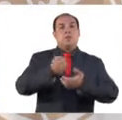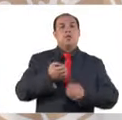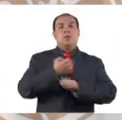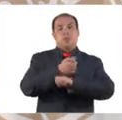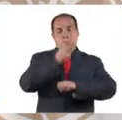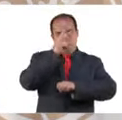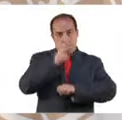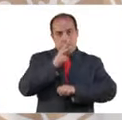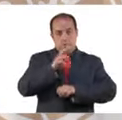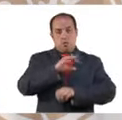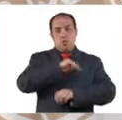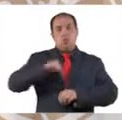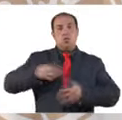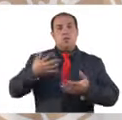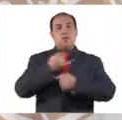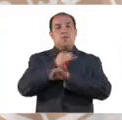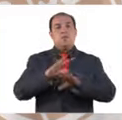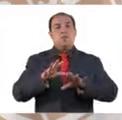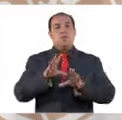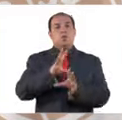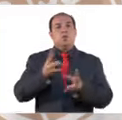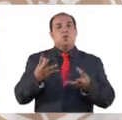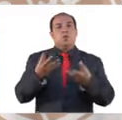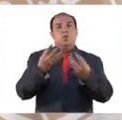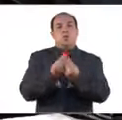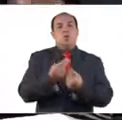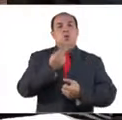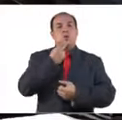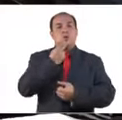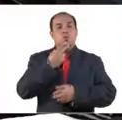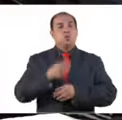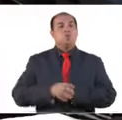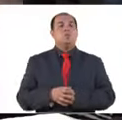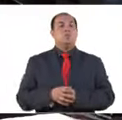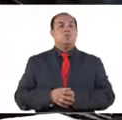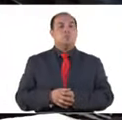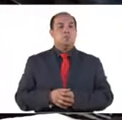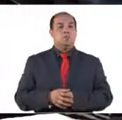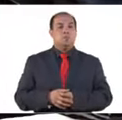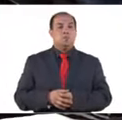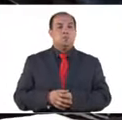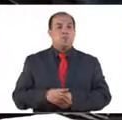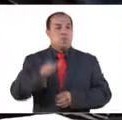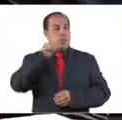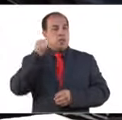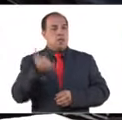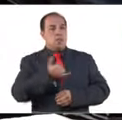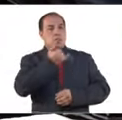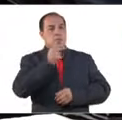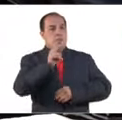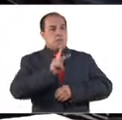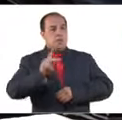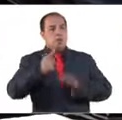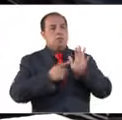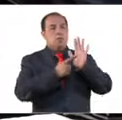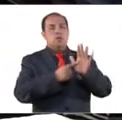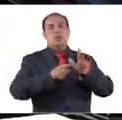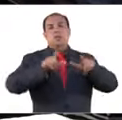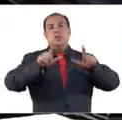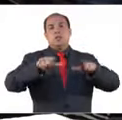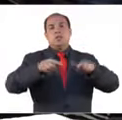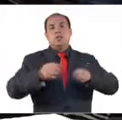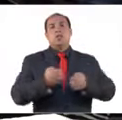hicimos todos los datos de aforo potencial. Gracias. Y en otro tema, doctora, ayer durante la disculpa pública presentaban este portal de